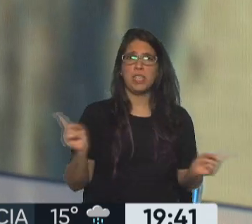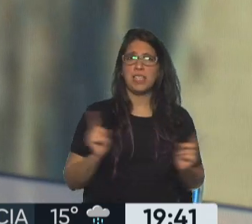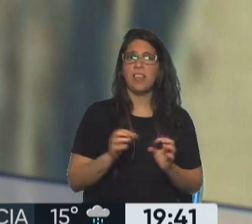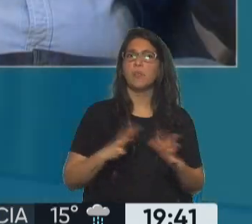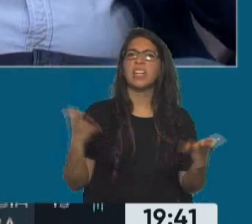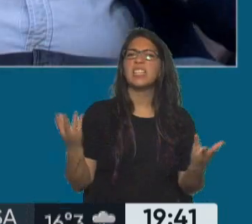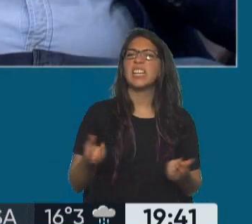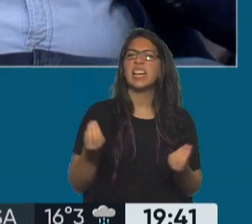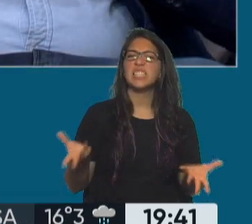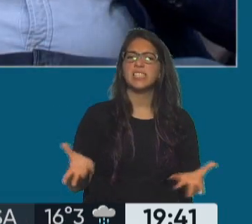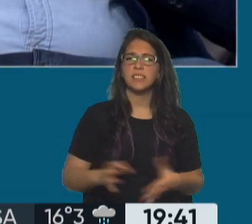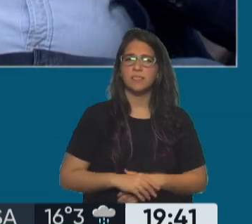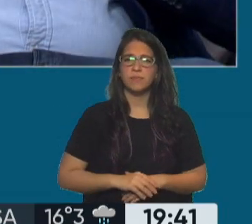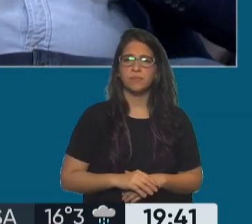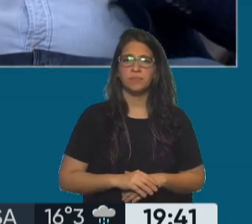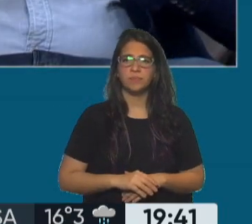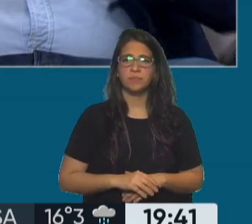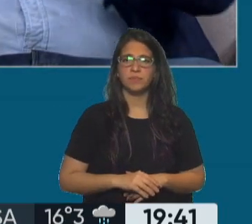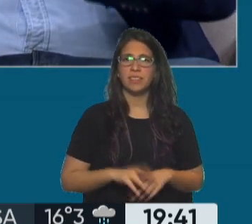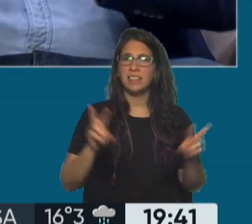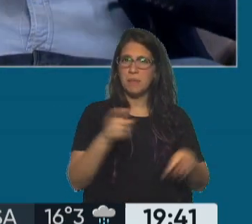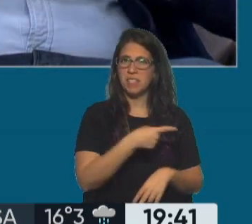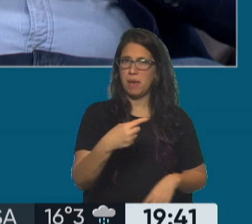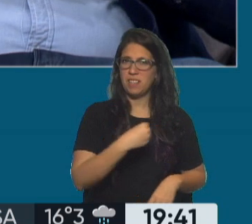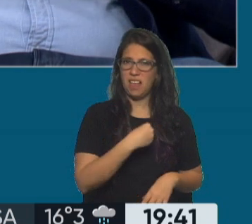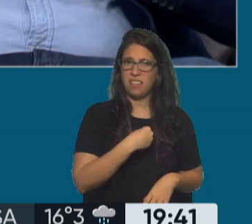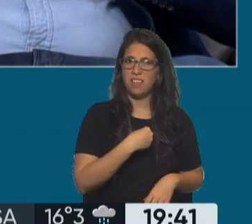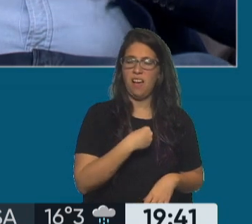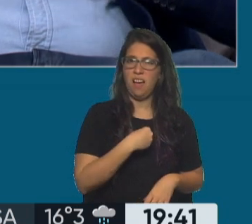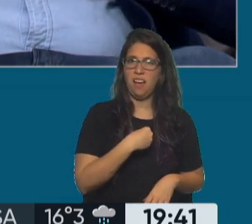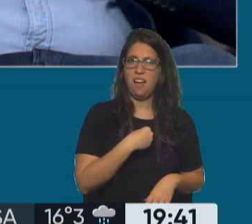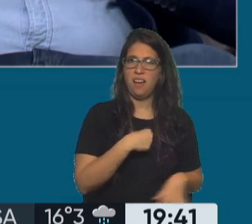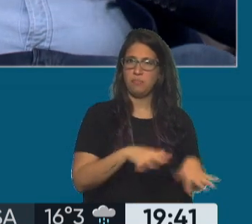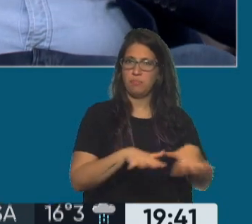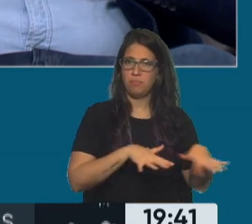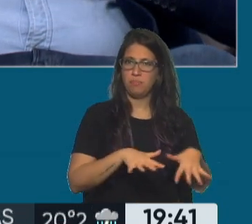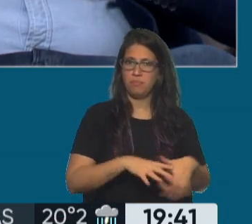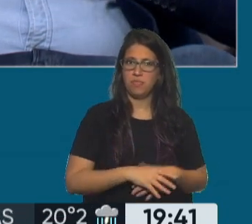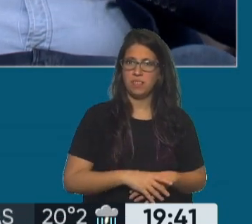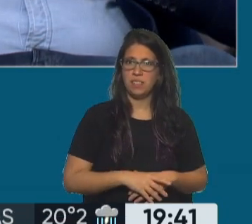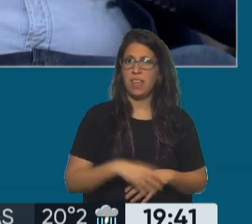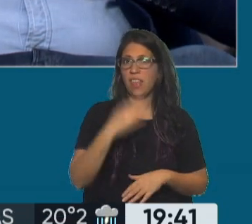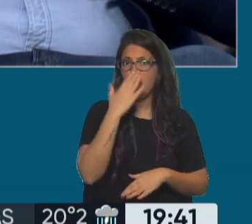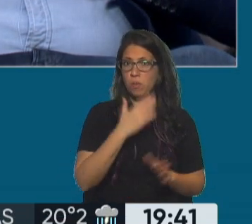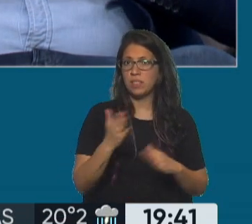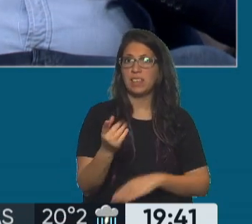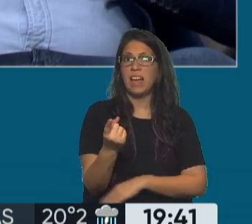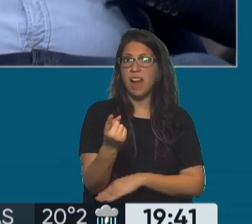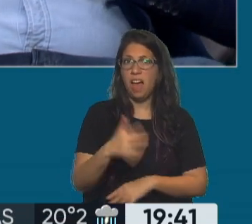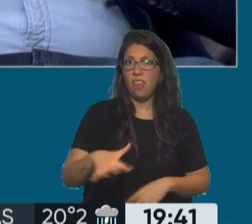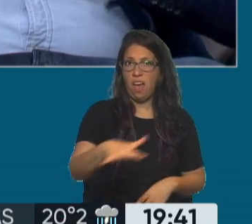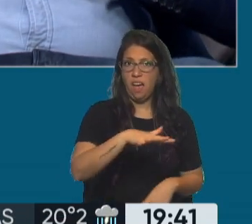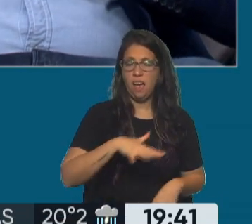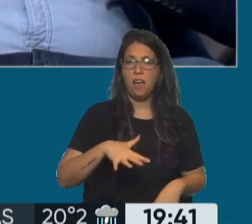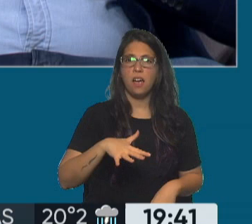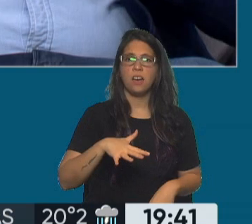es? Semana Santa es lo que veníamos diciendo. Y tablada. ¿Eh? Y después tablada. Tablada